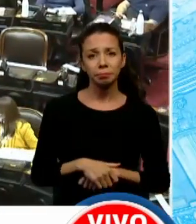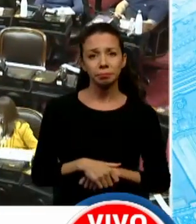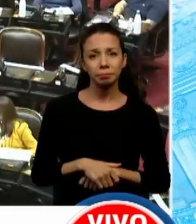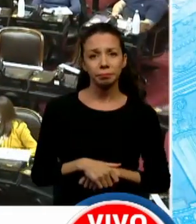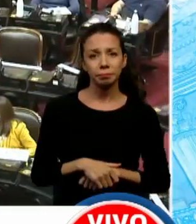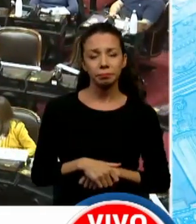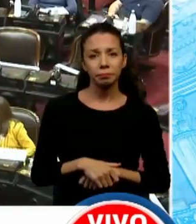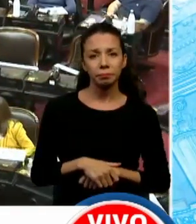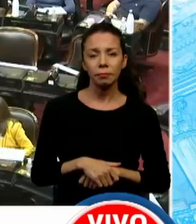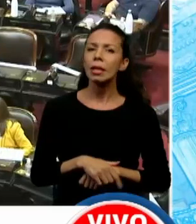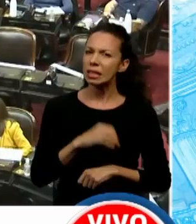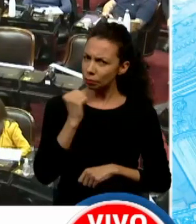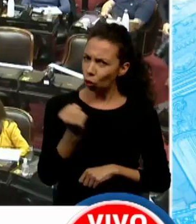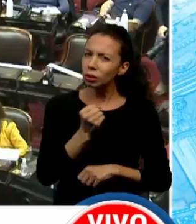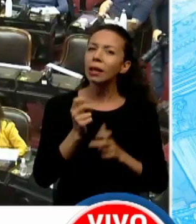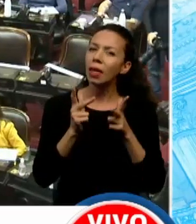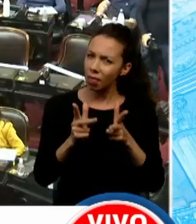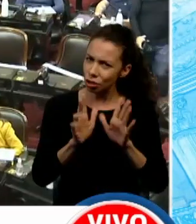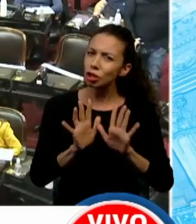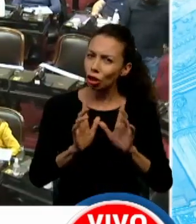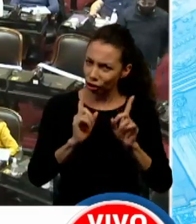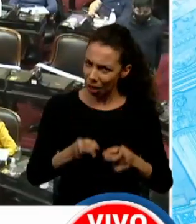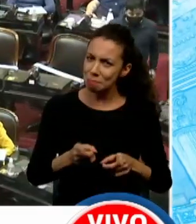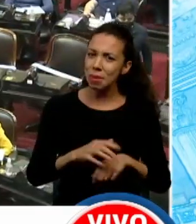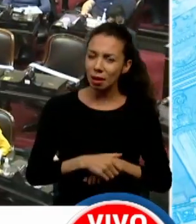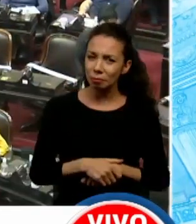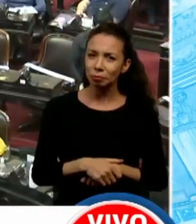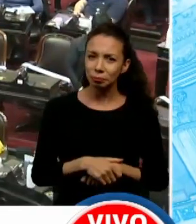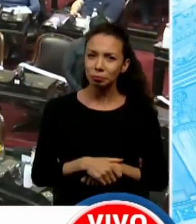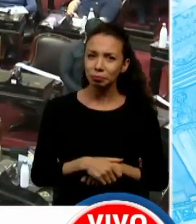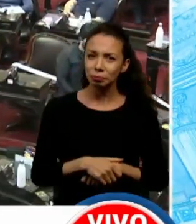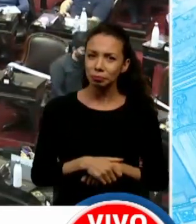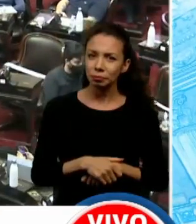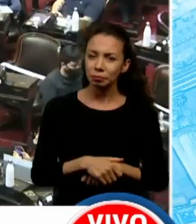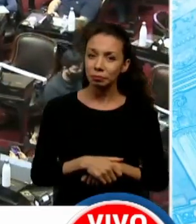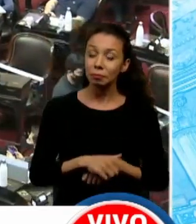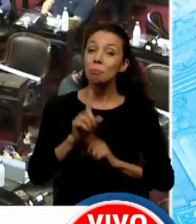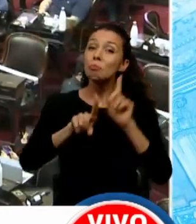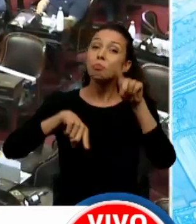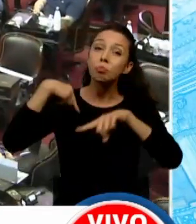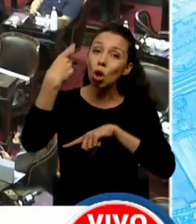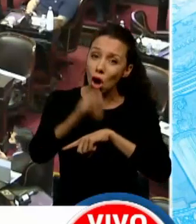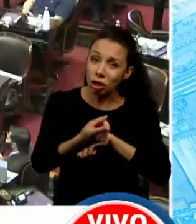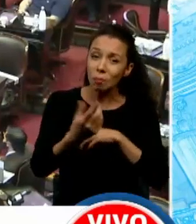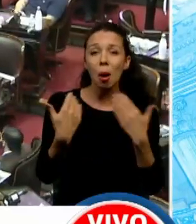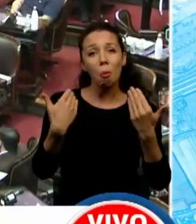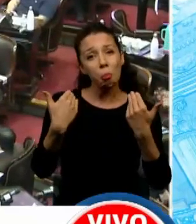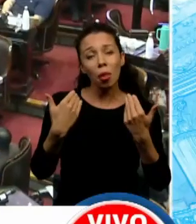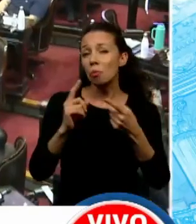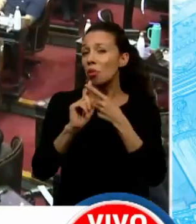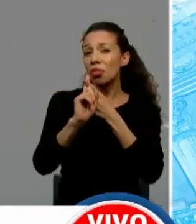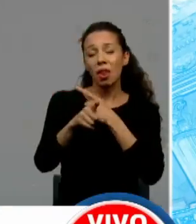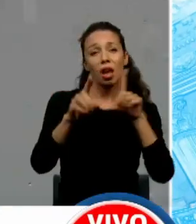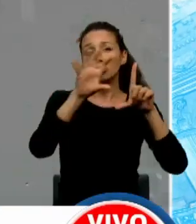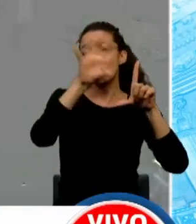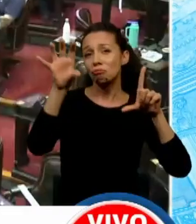Hay que decirlo a esto también, señor presidente, señor jefe de gabinete. La próxima vez lo podemos hacer por vía telemática,